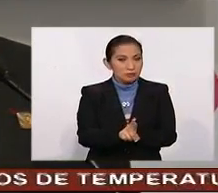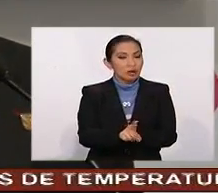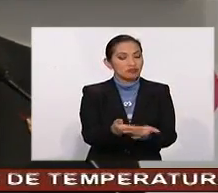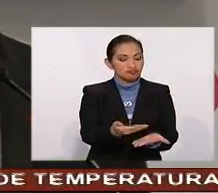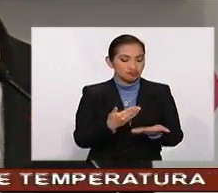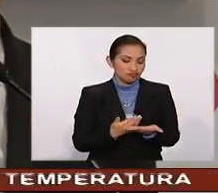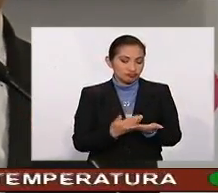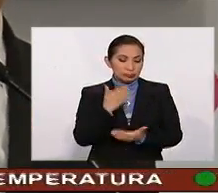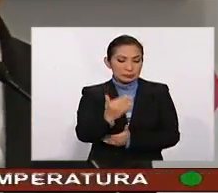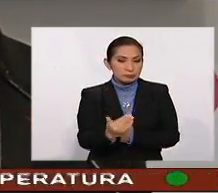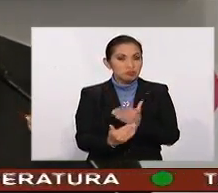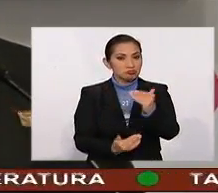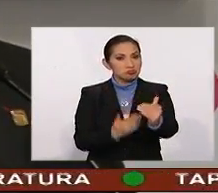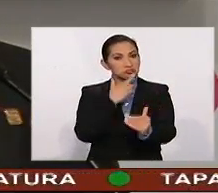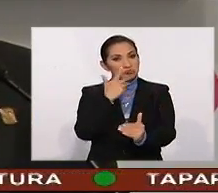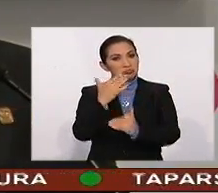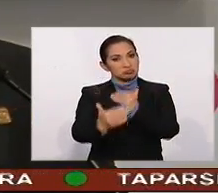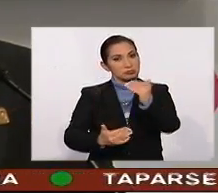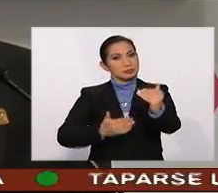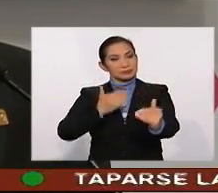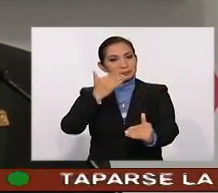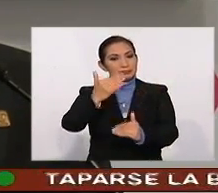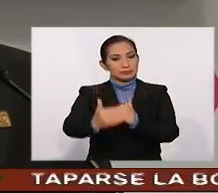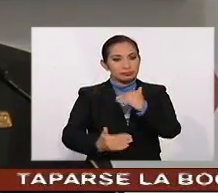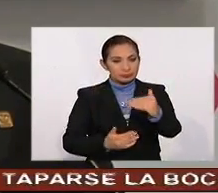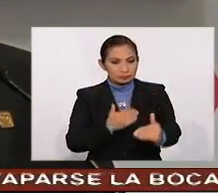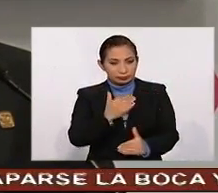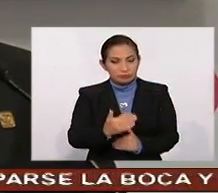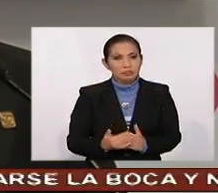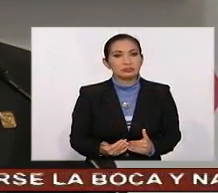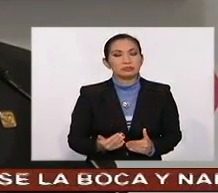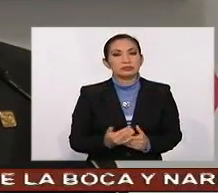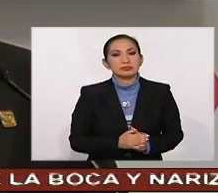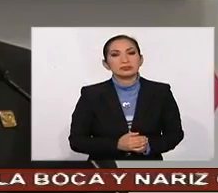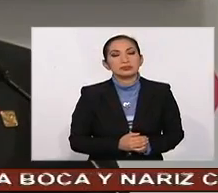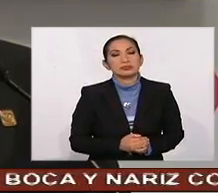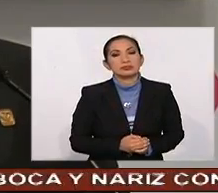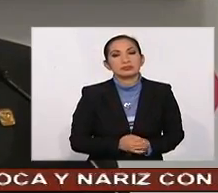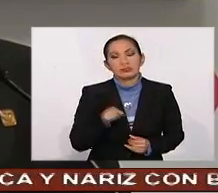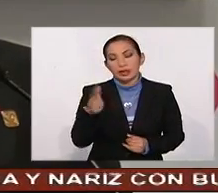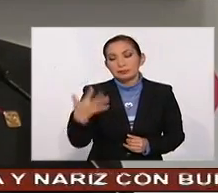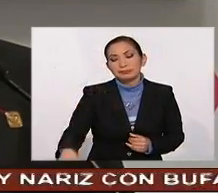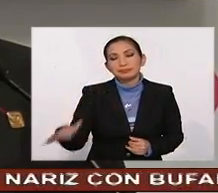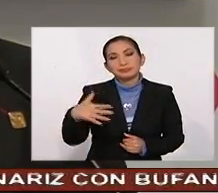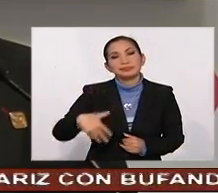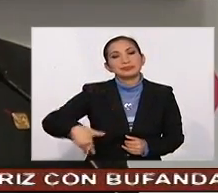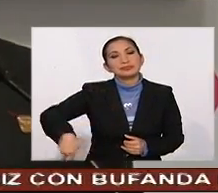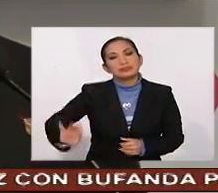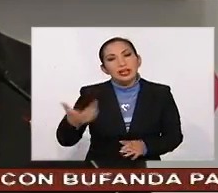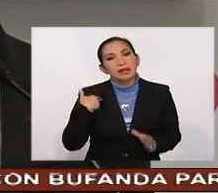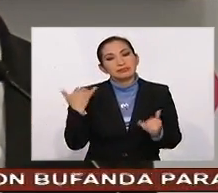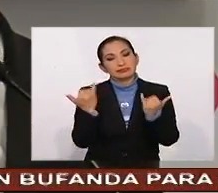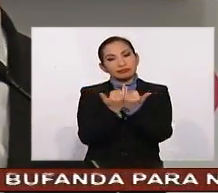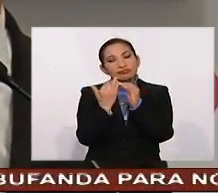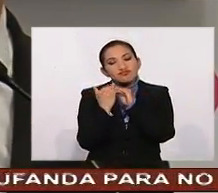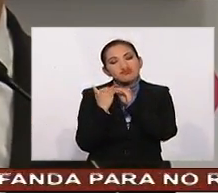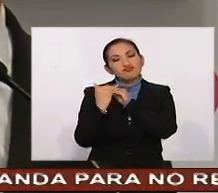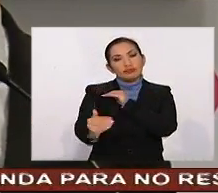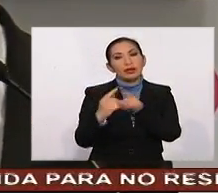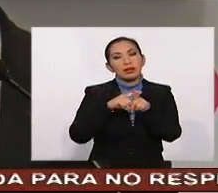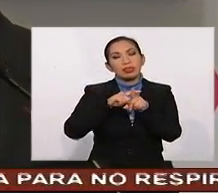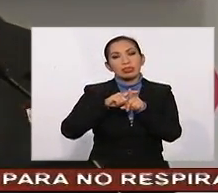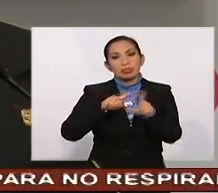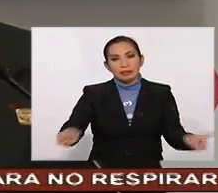son progresistas, que son en la búsqueda de la equidad en